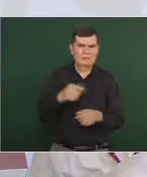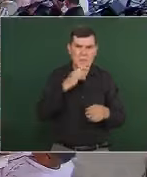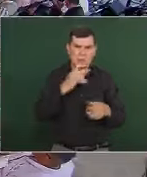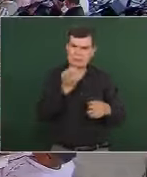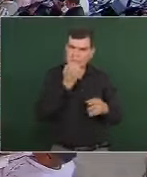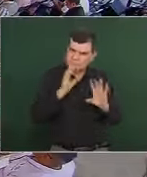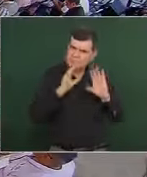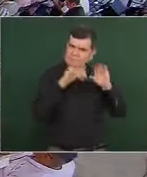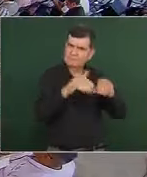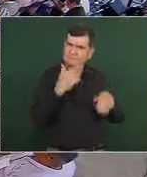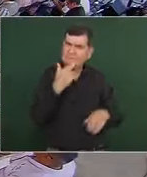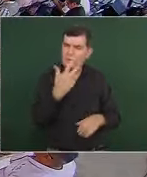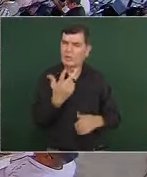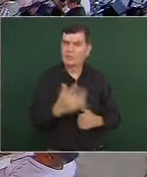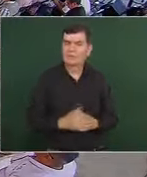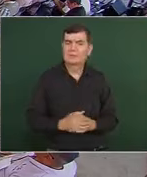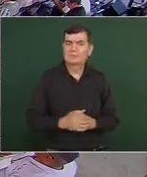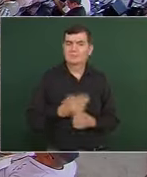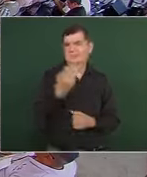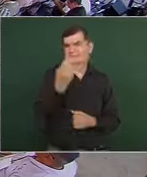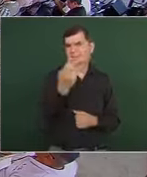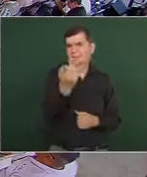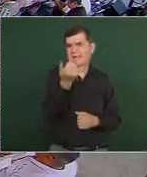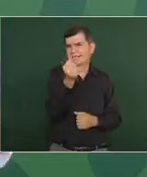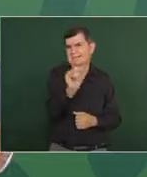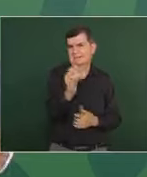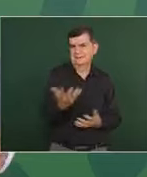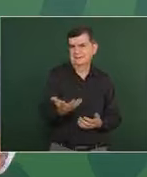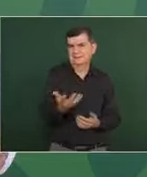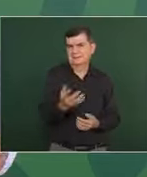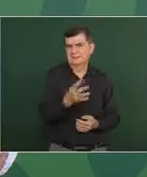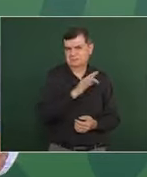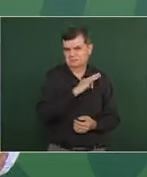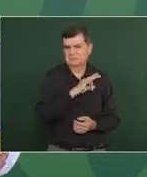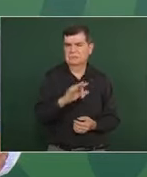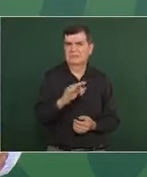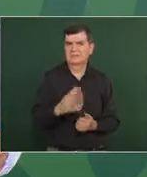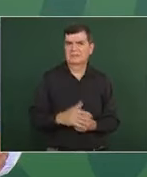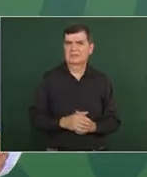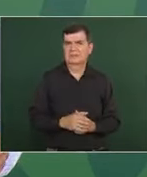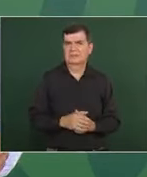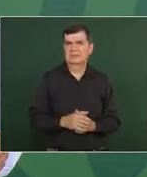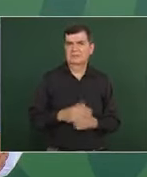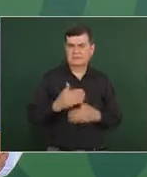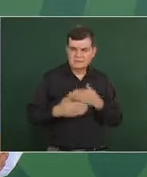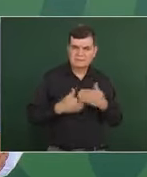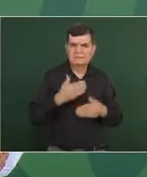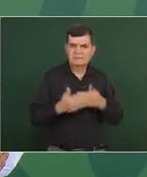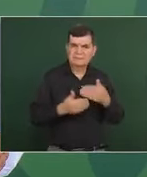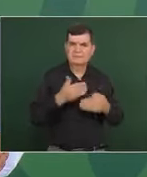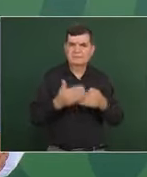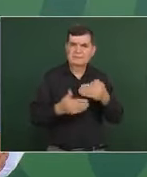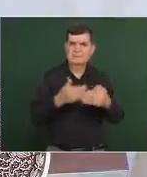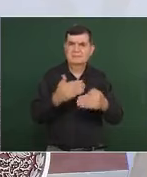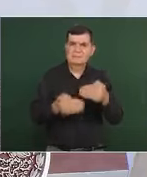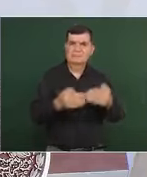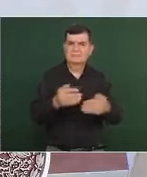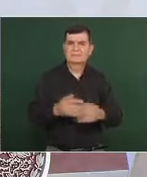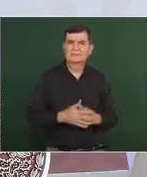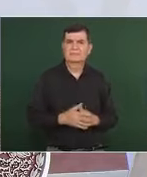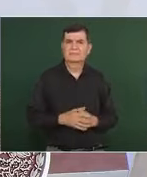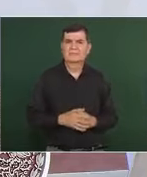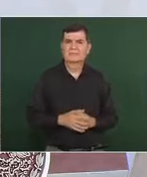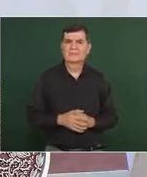Entonces, así es como se puede ir avanzando y